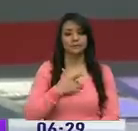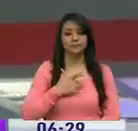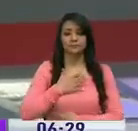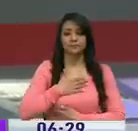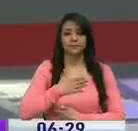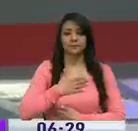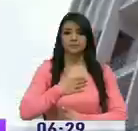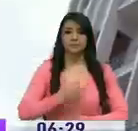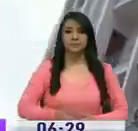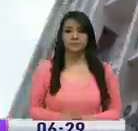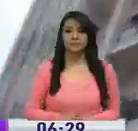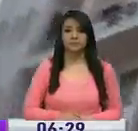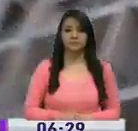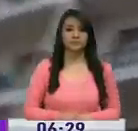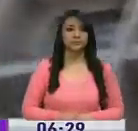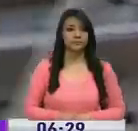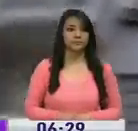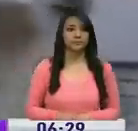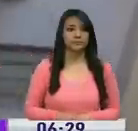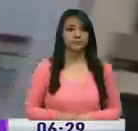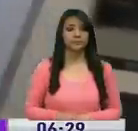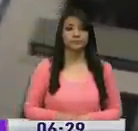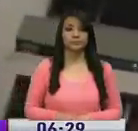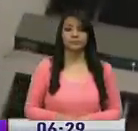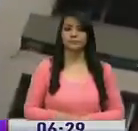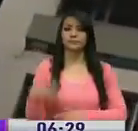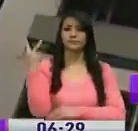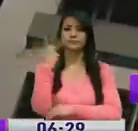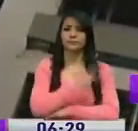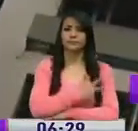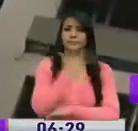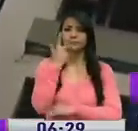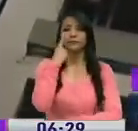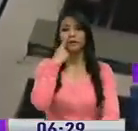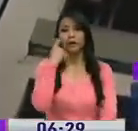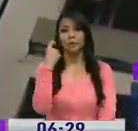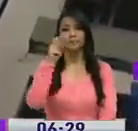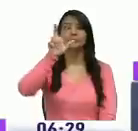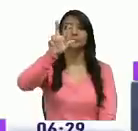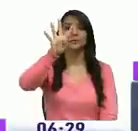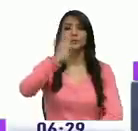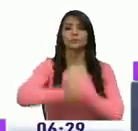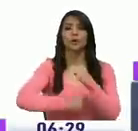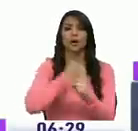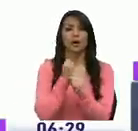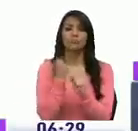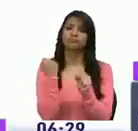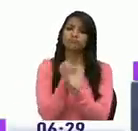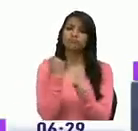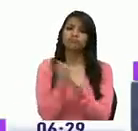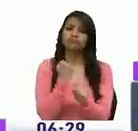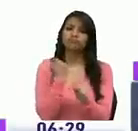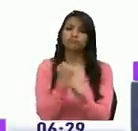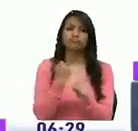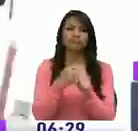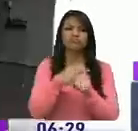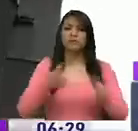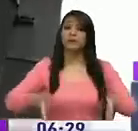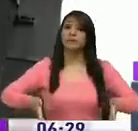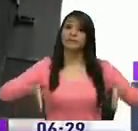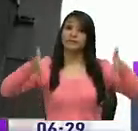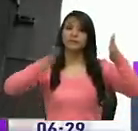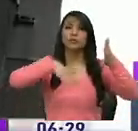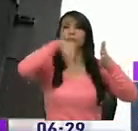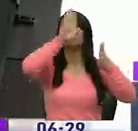veamos era el tercer día que Juan barzola de 34 años de edad asistía a pintar este edificio